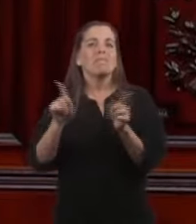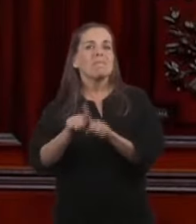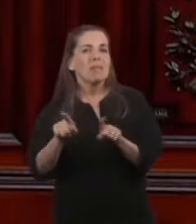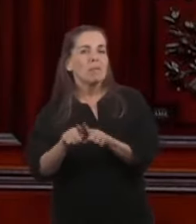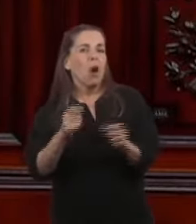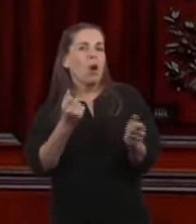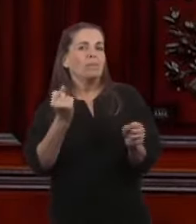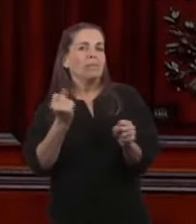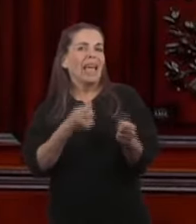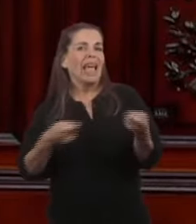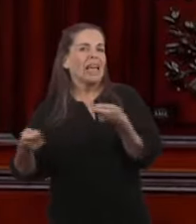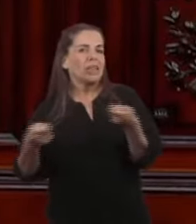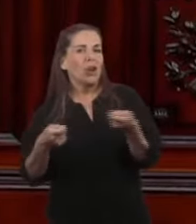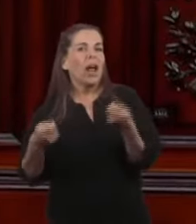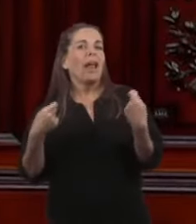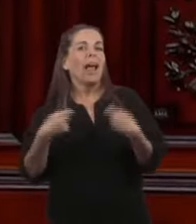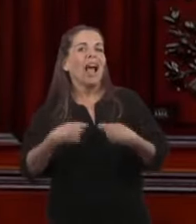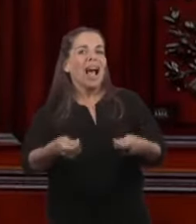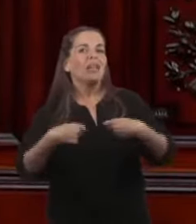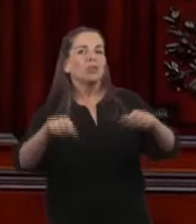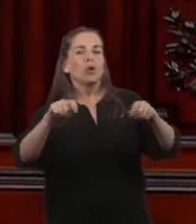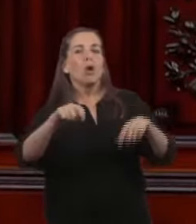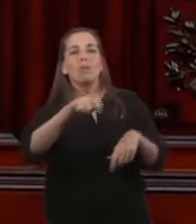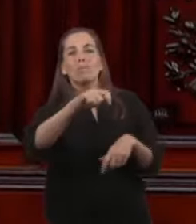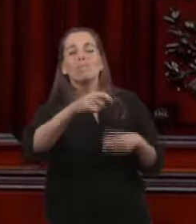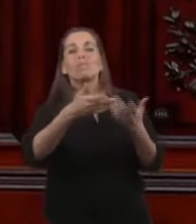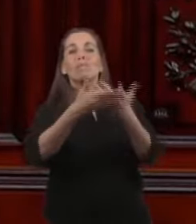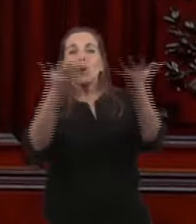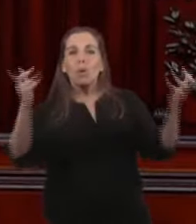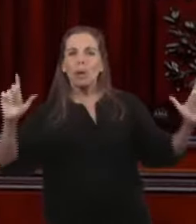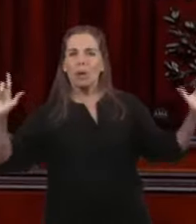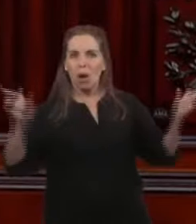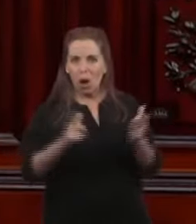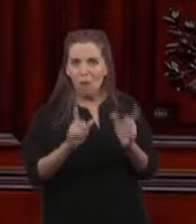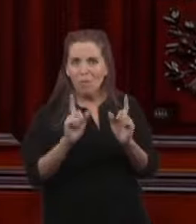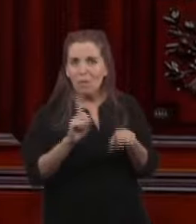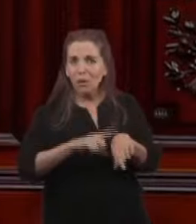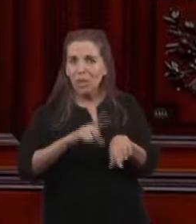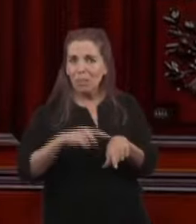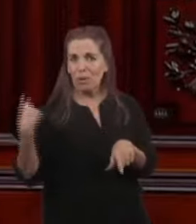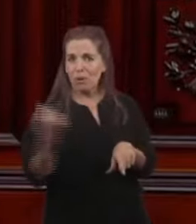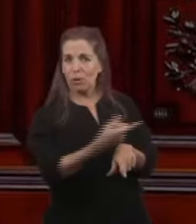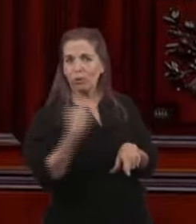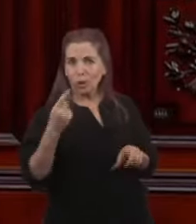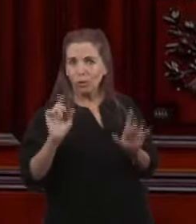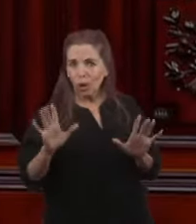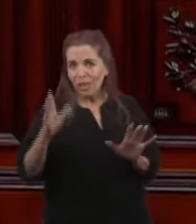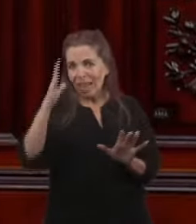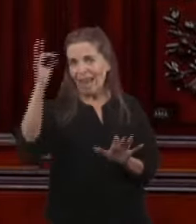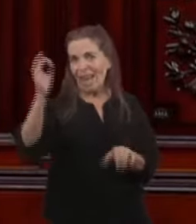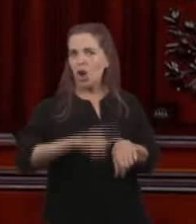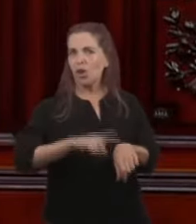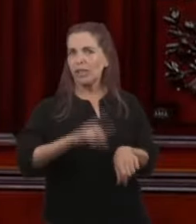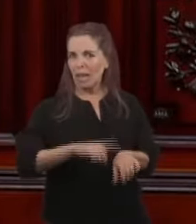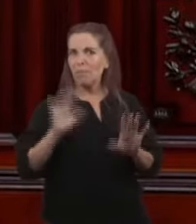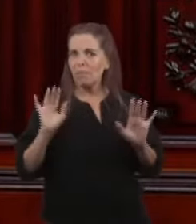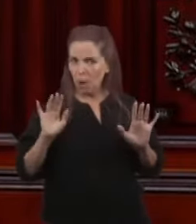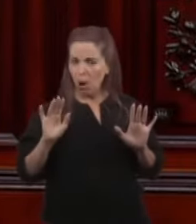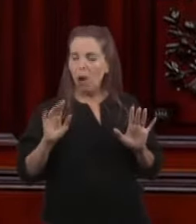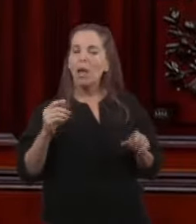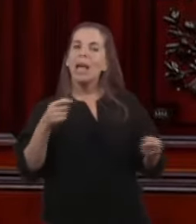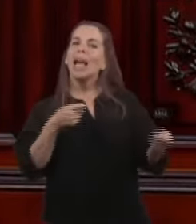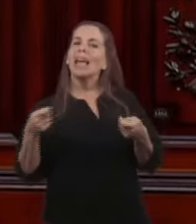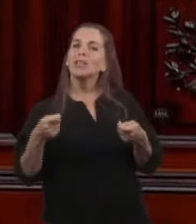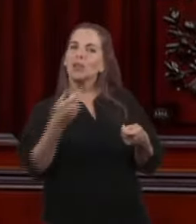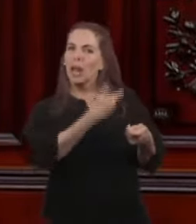la manera que lo hicimos en el tiempo récord que lo hicimos y sin haber abandonado a los sectores más vulnerables de la sociedad gestionar